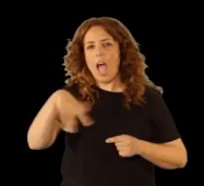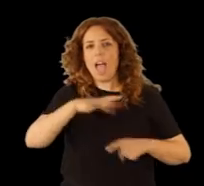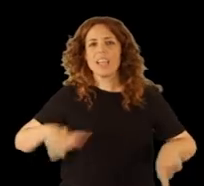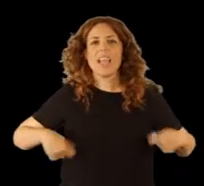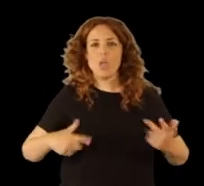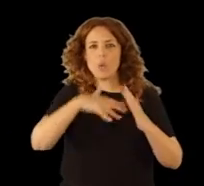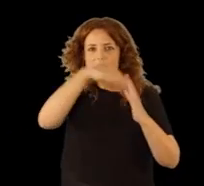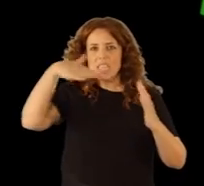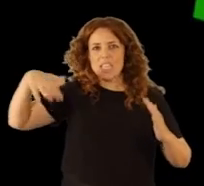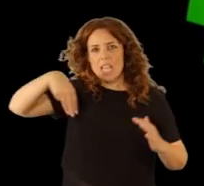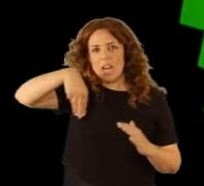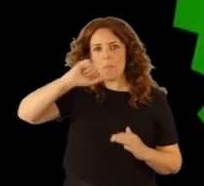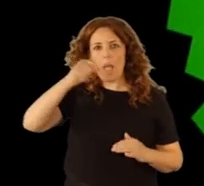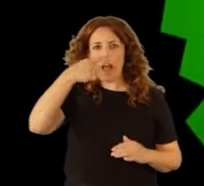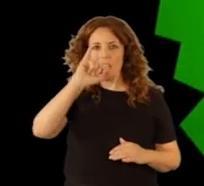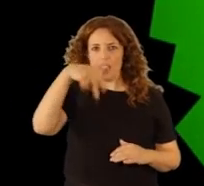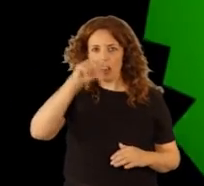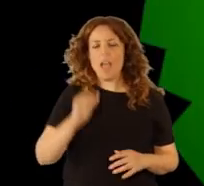parque natural de sierra